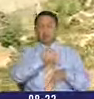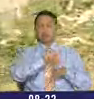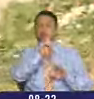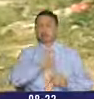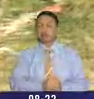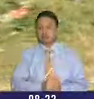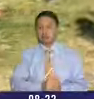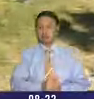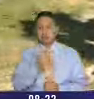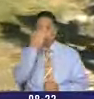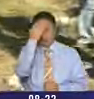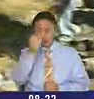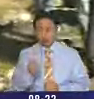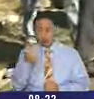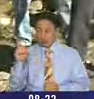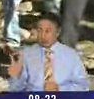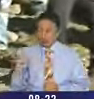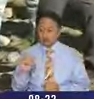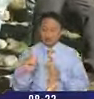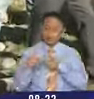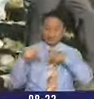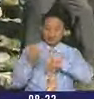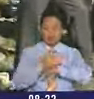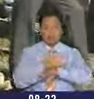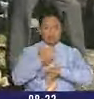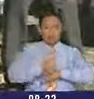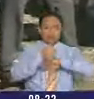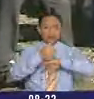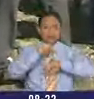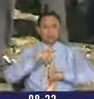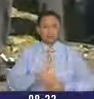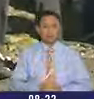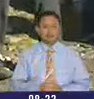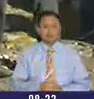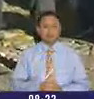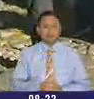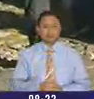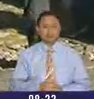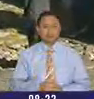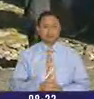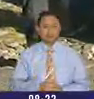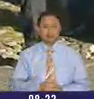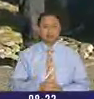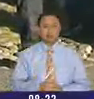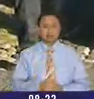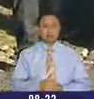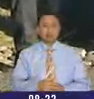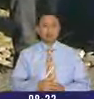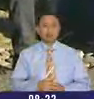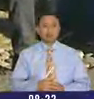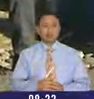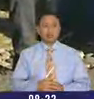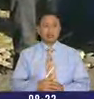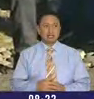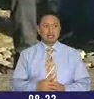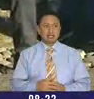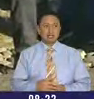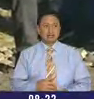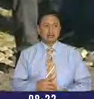días. Y ustedes, pues obviamente han insistido a las autoridades en varias ocasiones, oficios que ya ustedes ya han perdido la cuenta de cuántos han